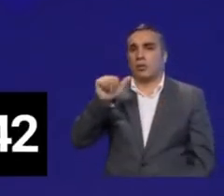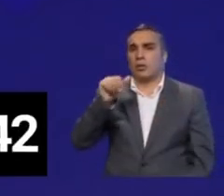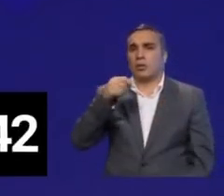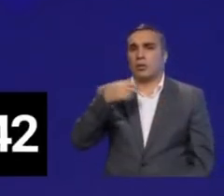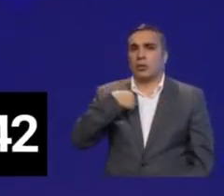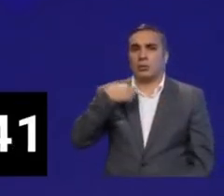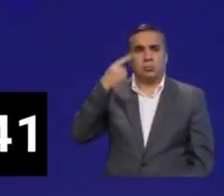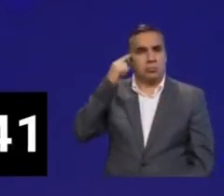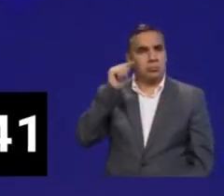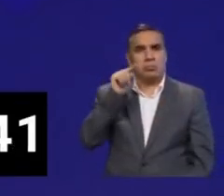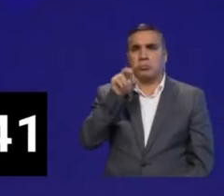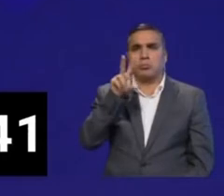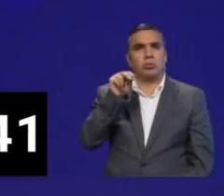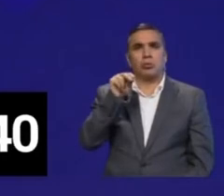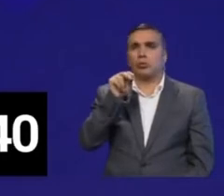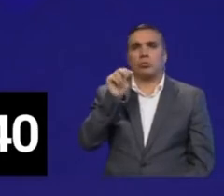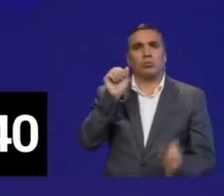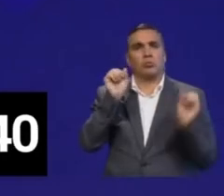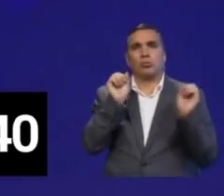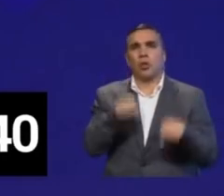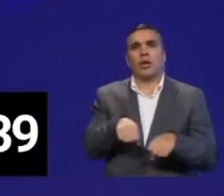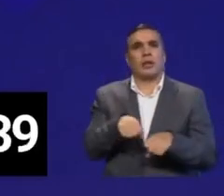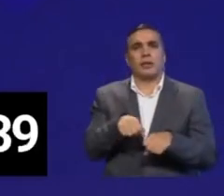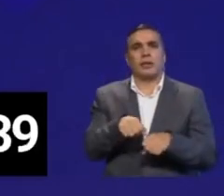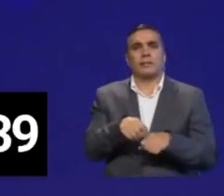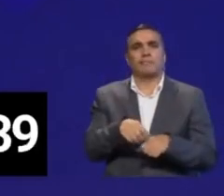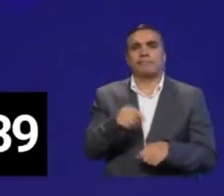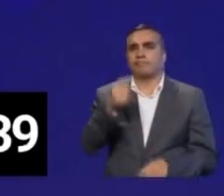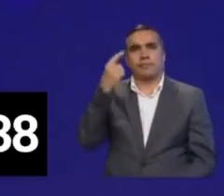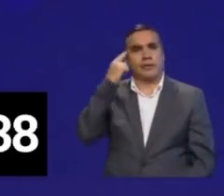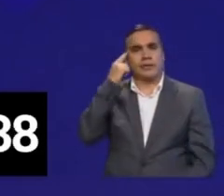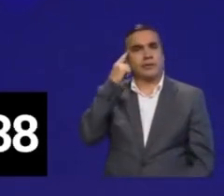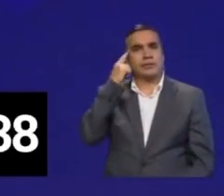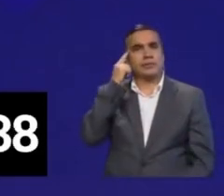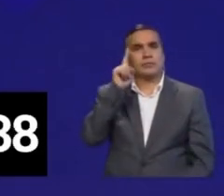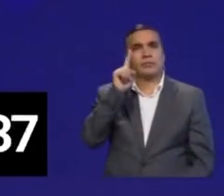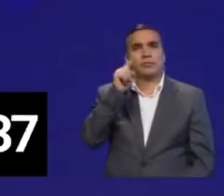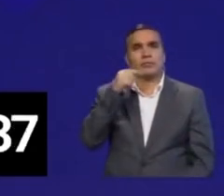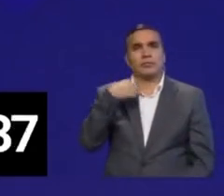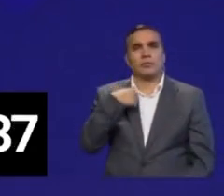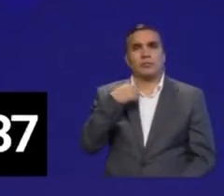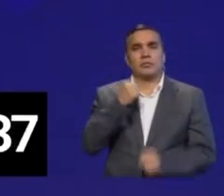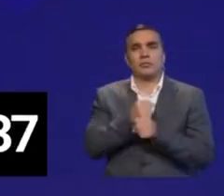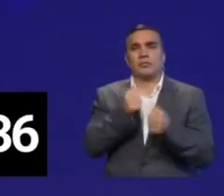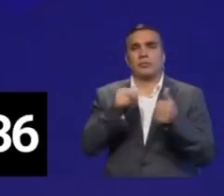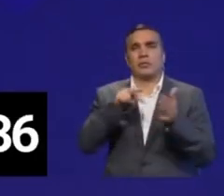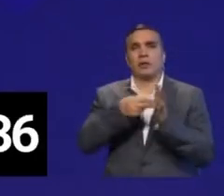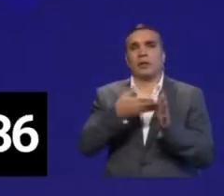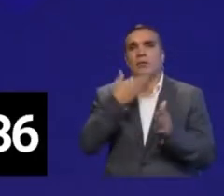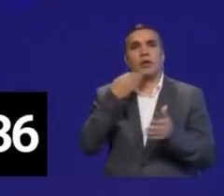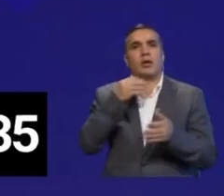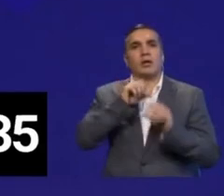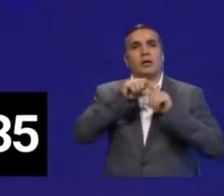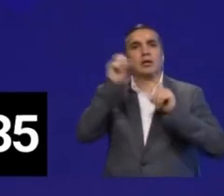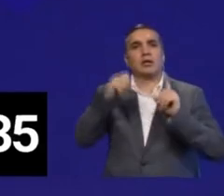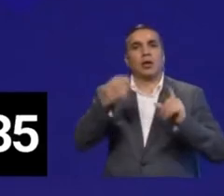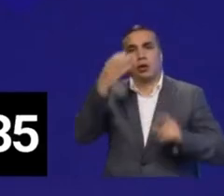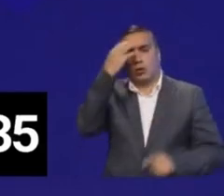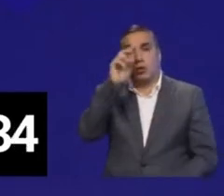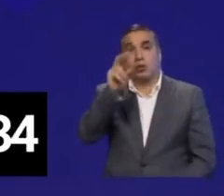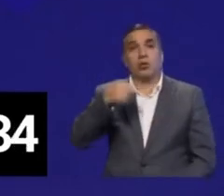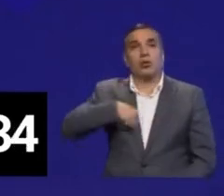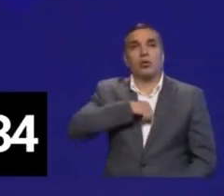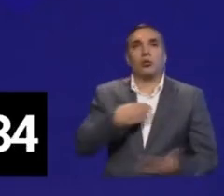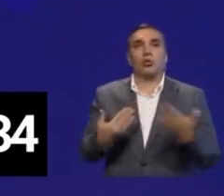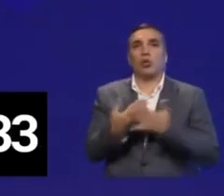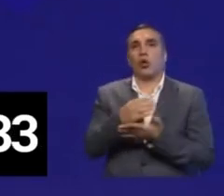parece que no es posible pensar que tener un propedéutico eficaz nos ayuda a mejorar el sistema educativo. Lo que necesitamos es un nuevo